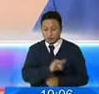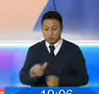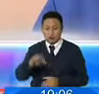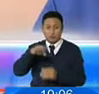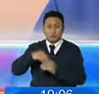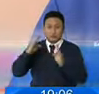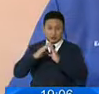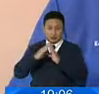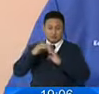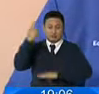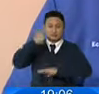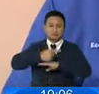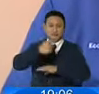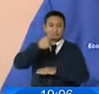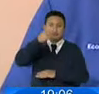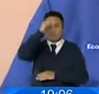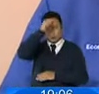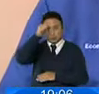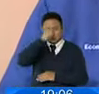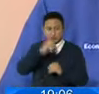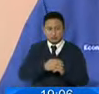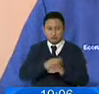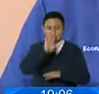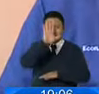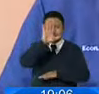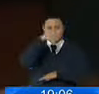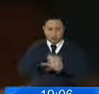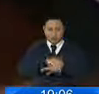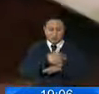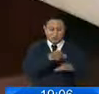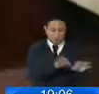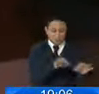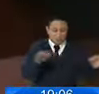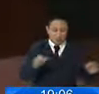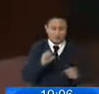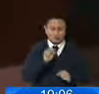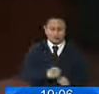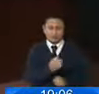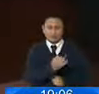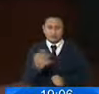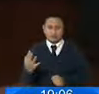voto en casa, el día domingo a partir de las que se instalen las juntas provinciales. Informó Héctor Romero.